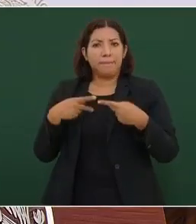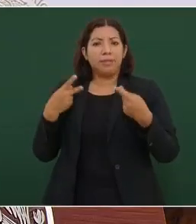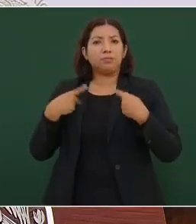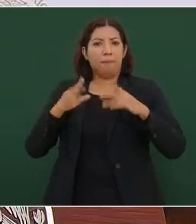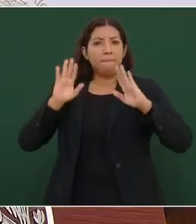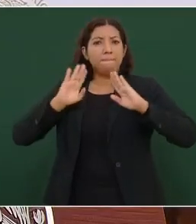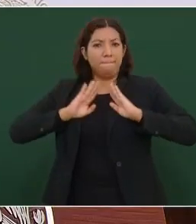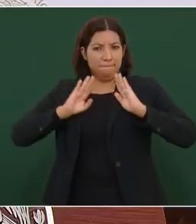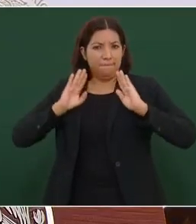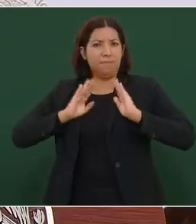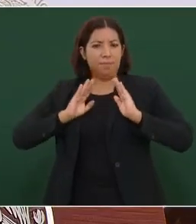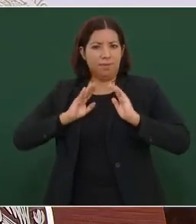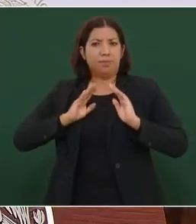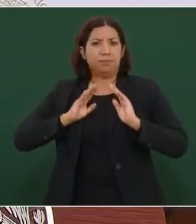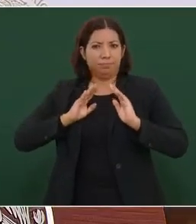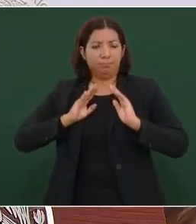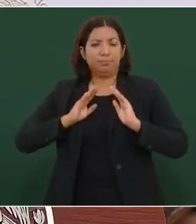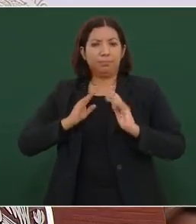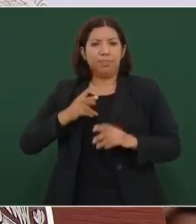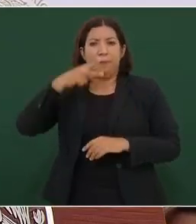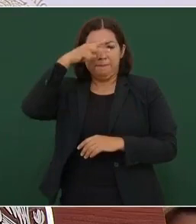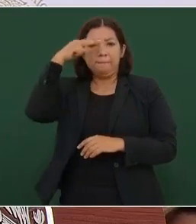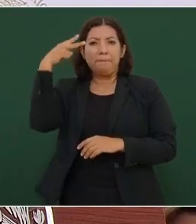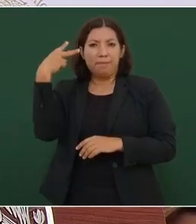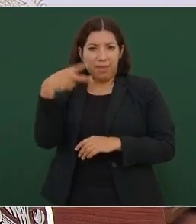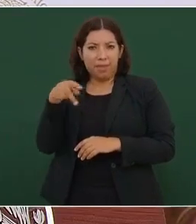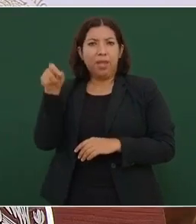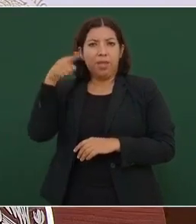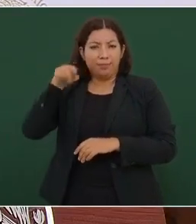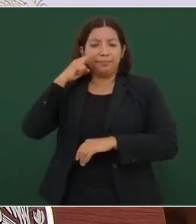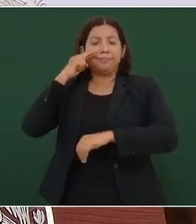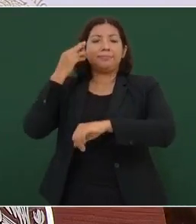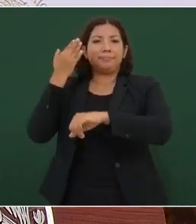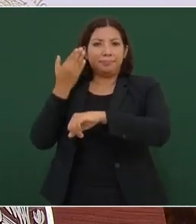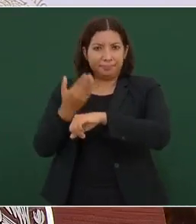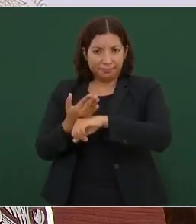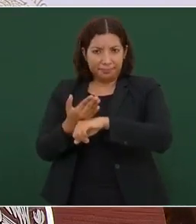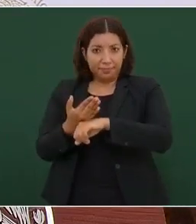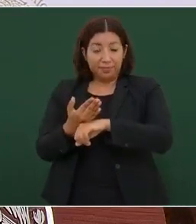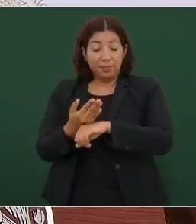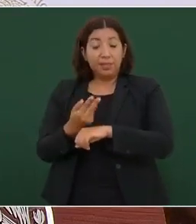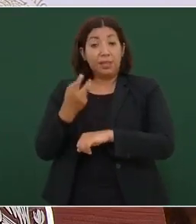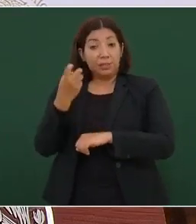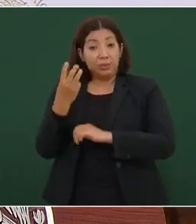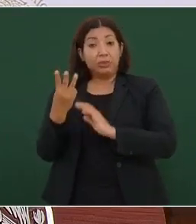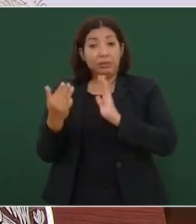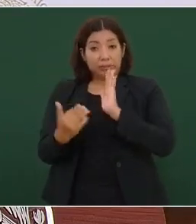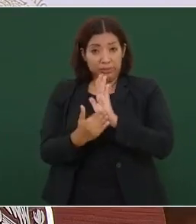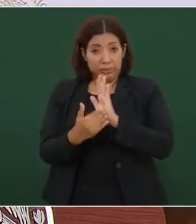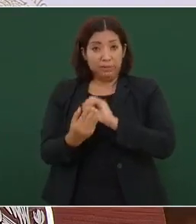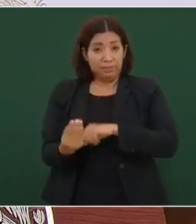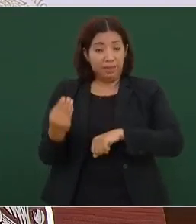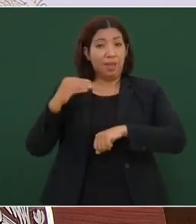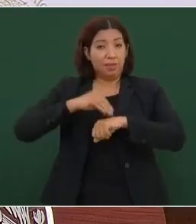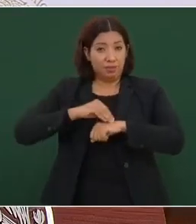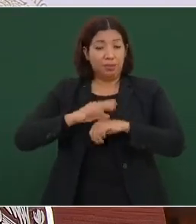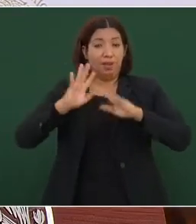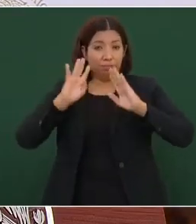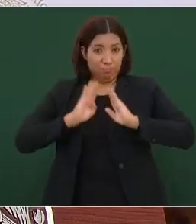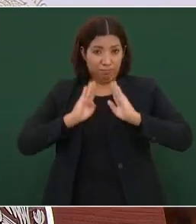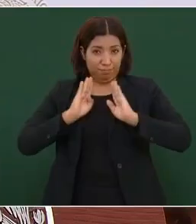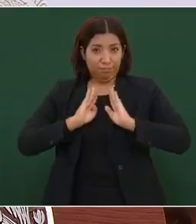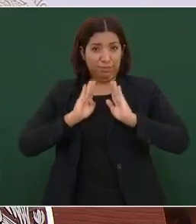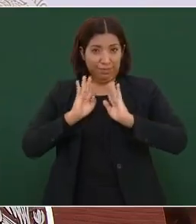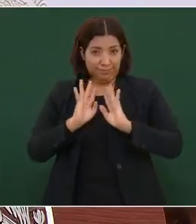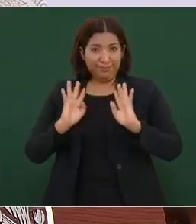Mexicana. También este programa, estos 3.200 elementos adicionales para la seguridad de todo el proyecto del